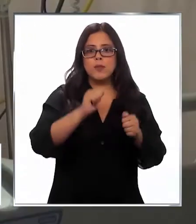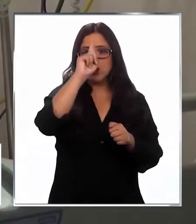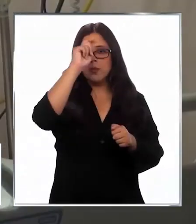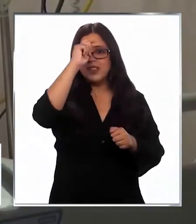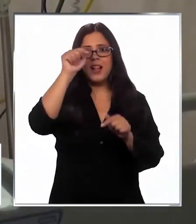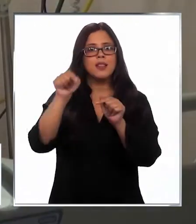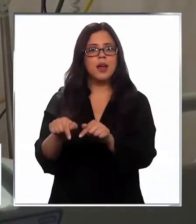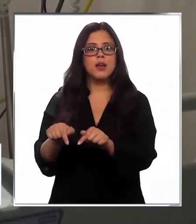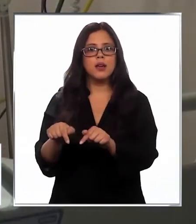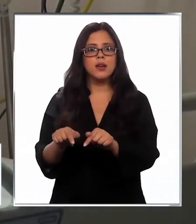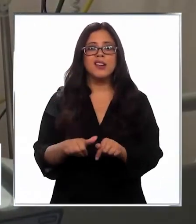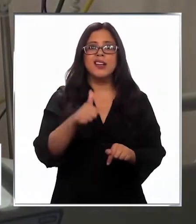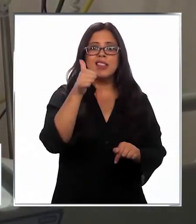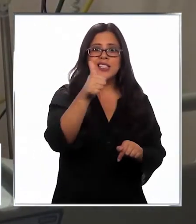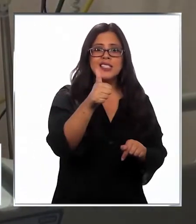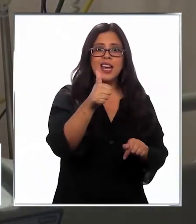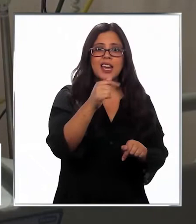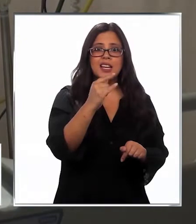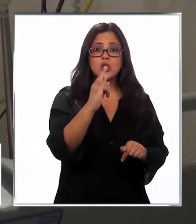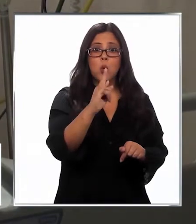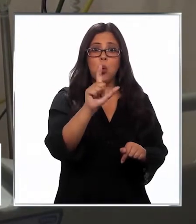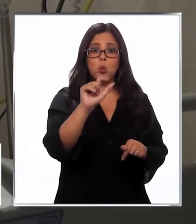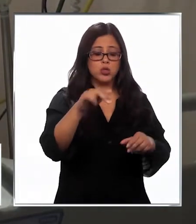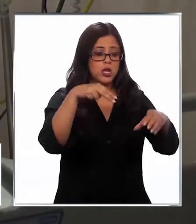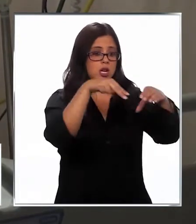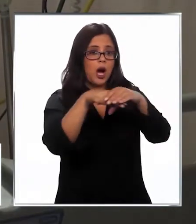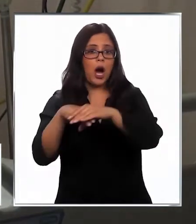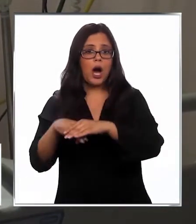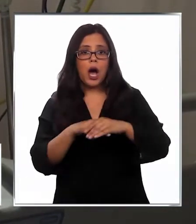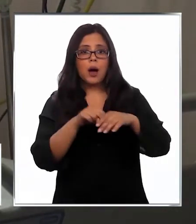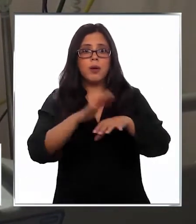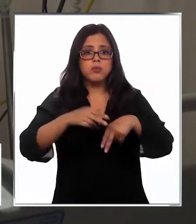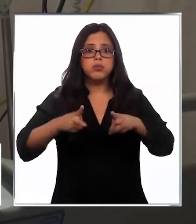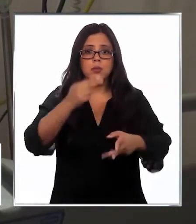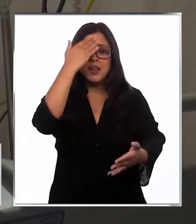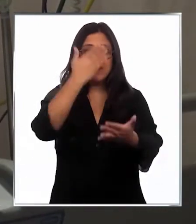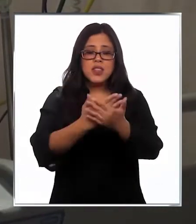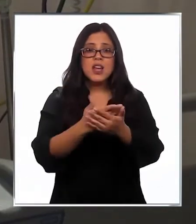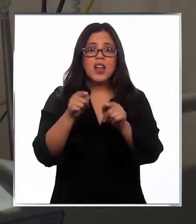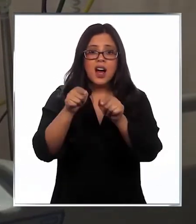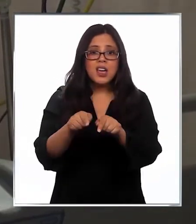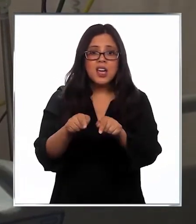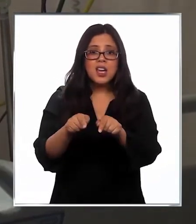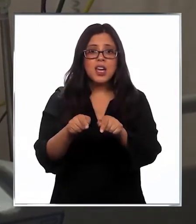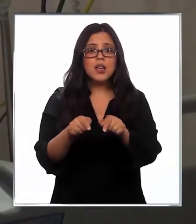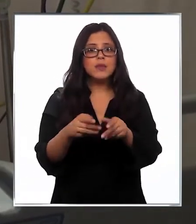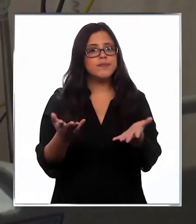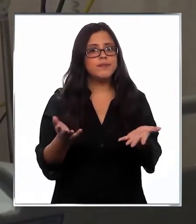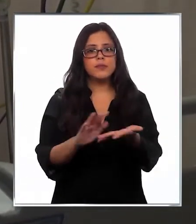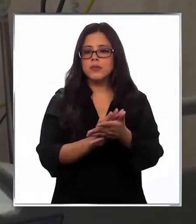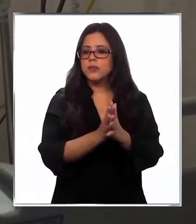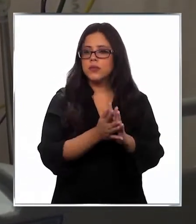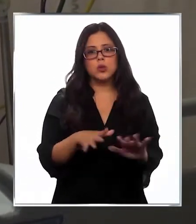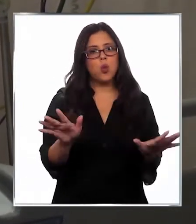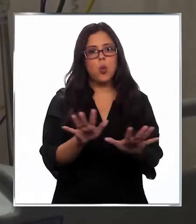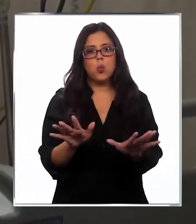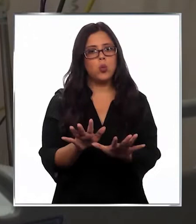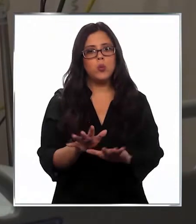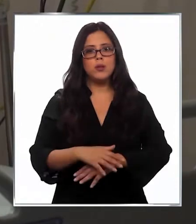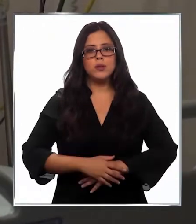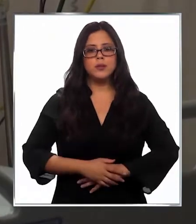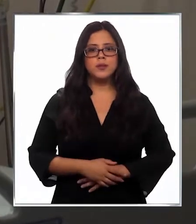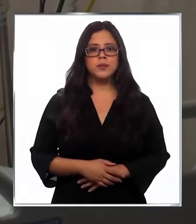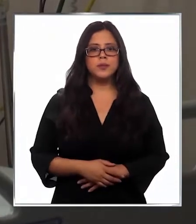de esta comuna. De las 6 camas críticas que fueron habilitadas principalmente para enfrentar la pandemia, están siendo todas